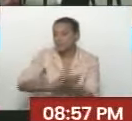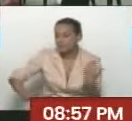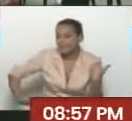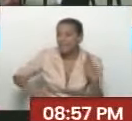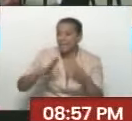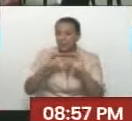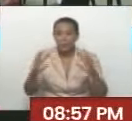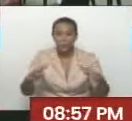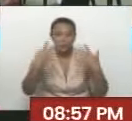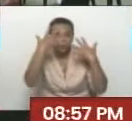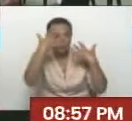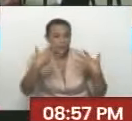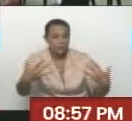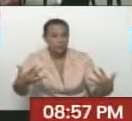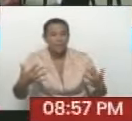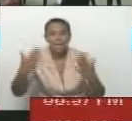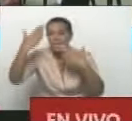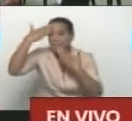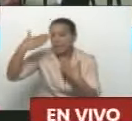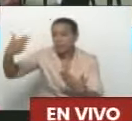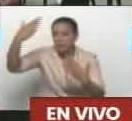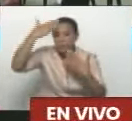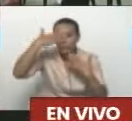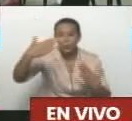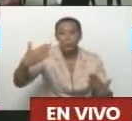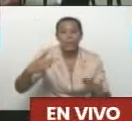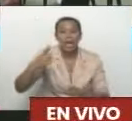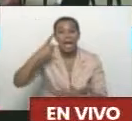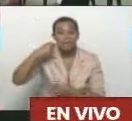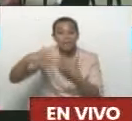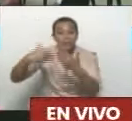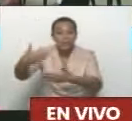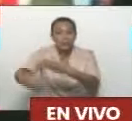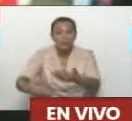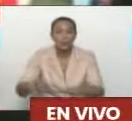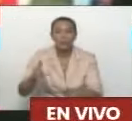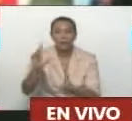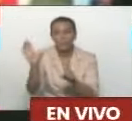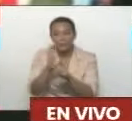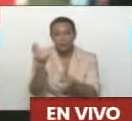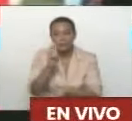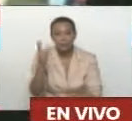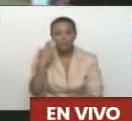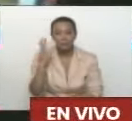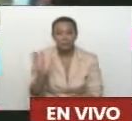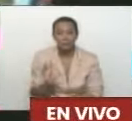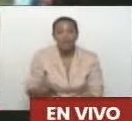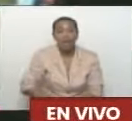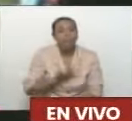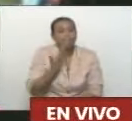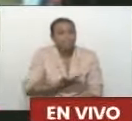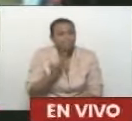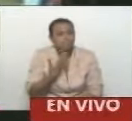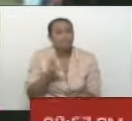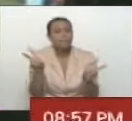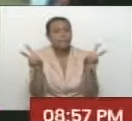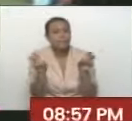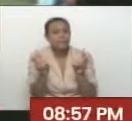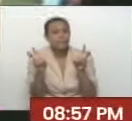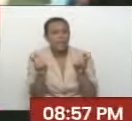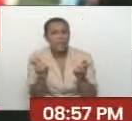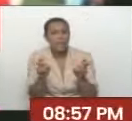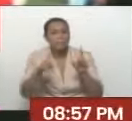saludos a todos, amigos y amigas de nuestras tradiciones venezolanas. Fíjense, es muy importante el tema de